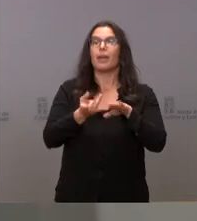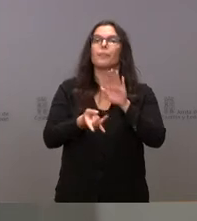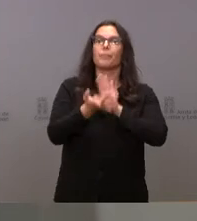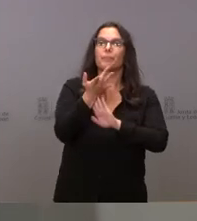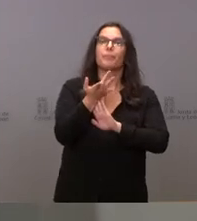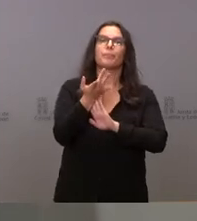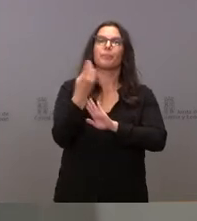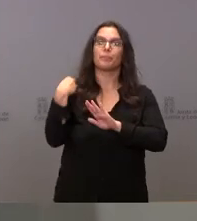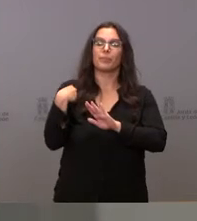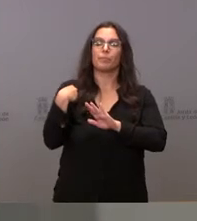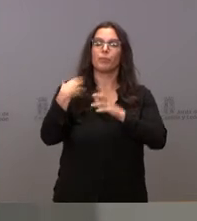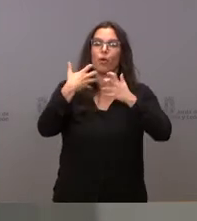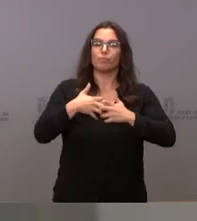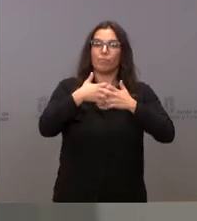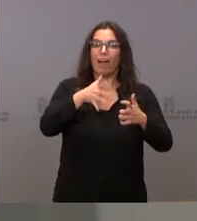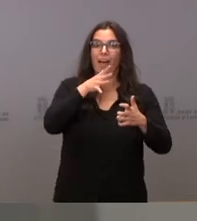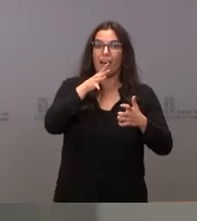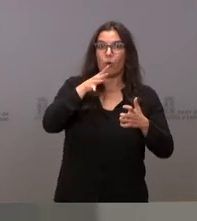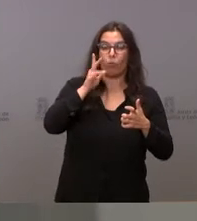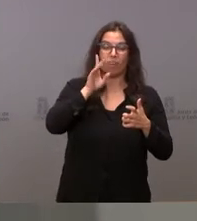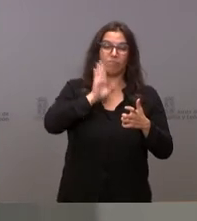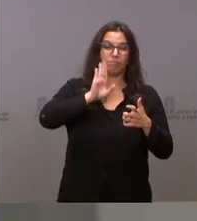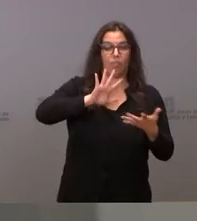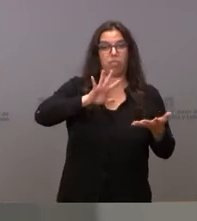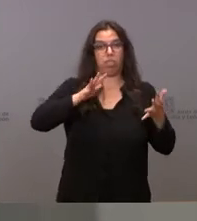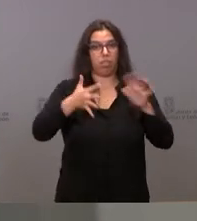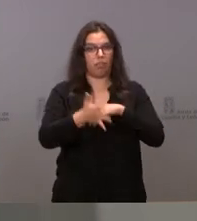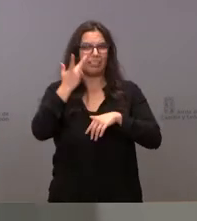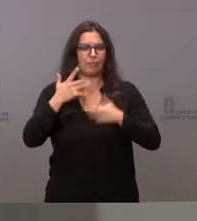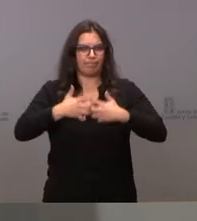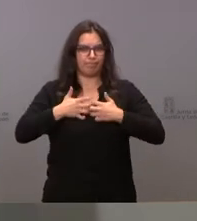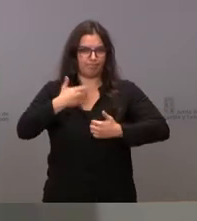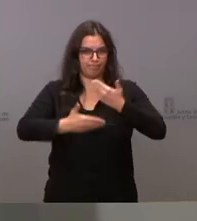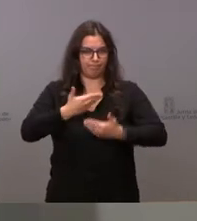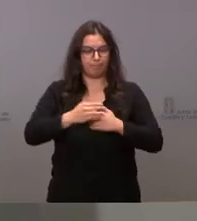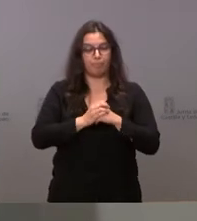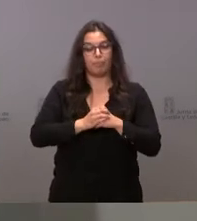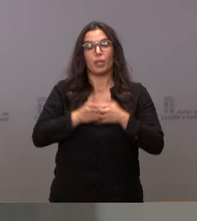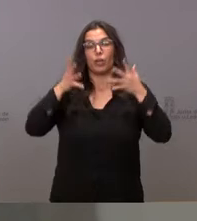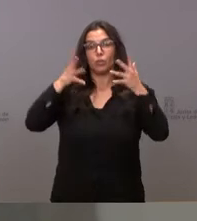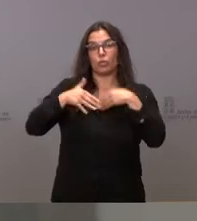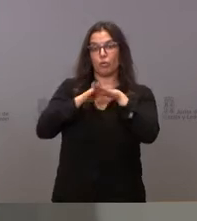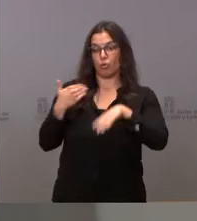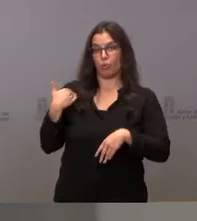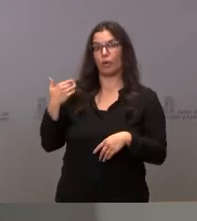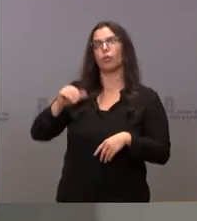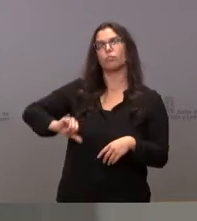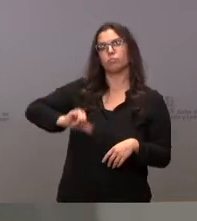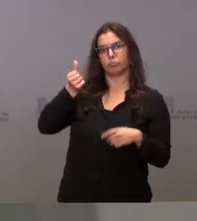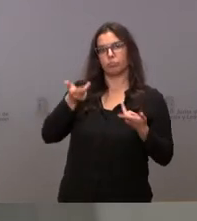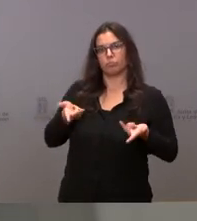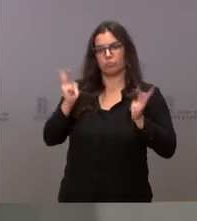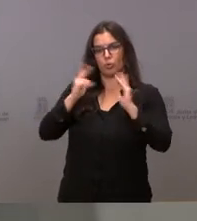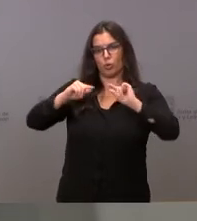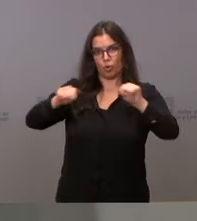de tratamiento de las aguas residuales urbanas. El Consejo de Gobierno ha autorizado la firma